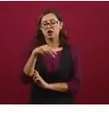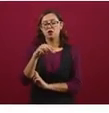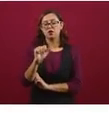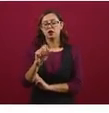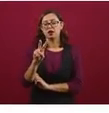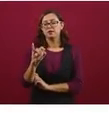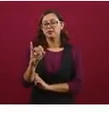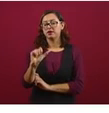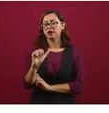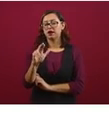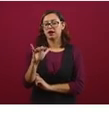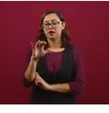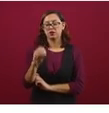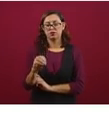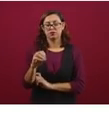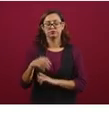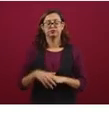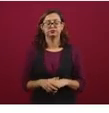Por otra parte,